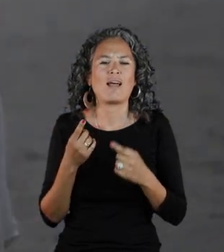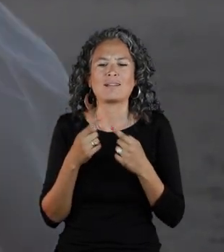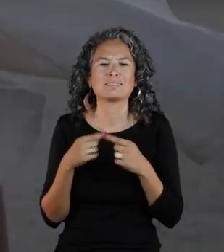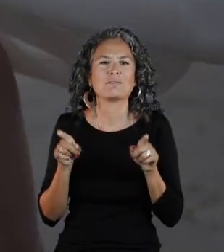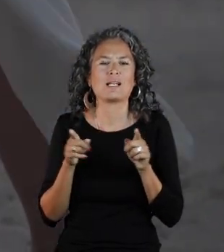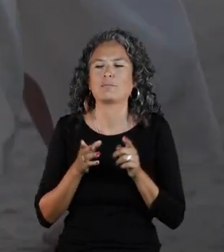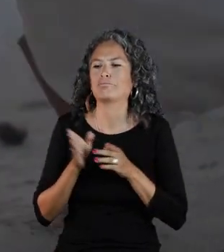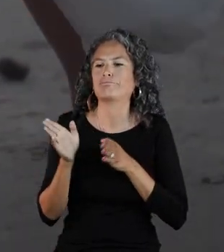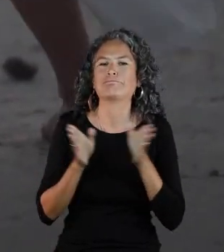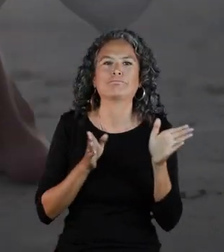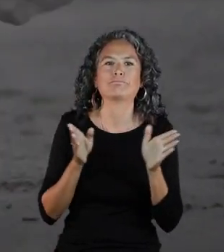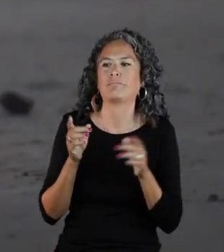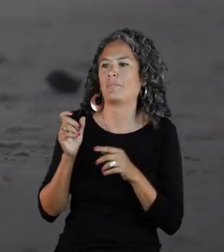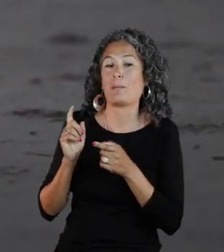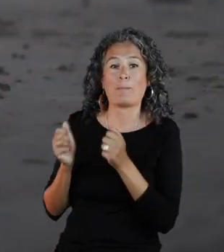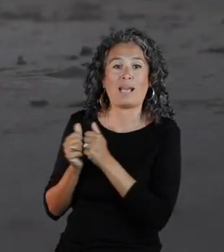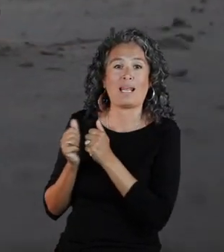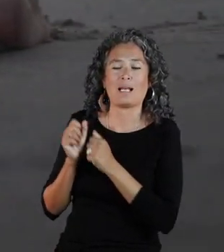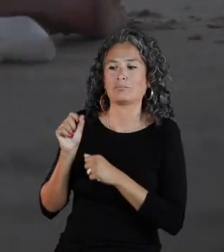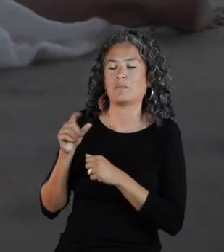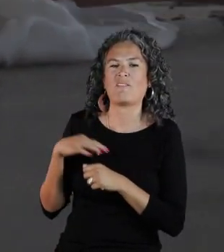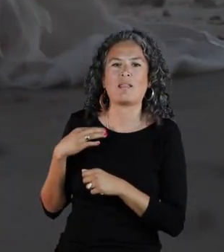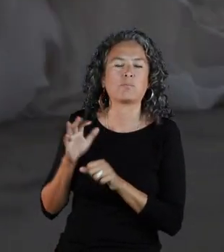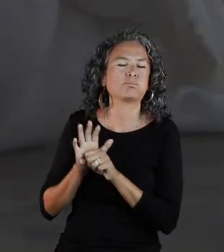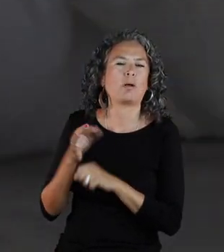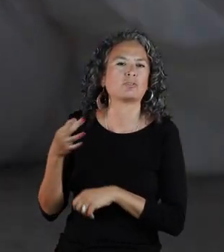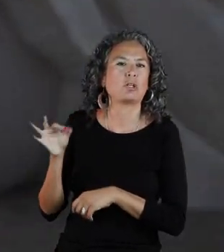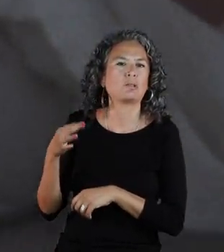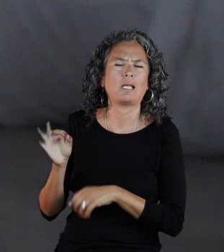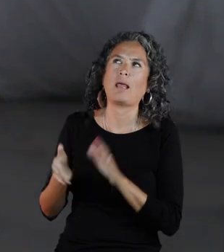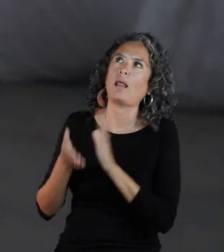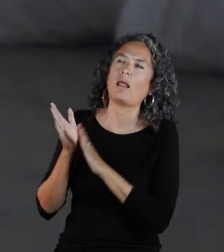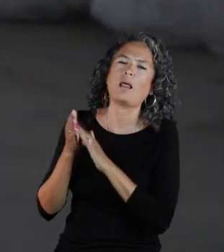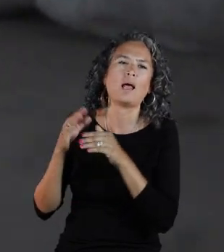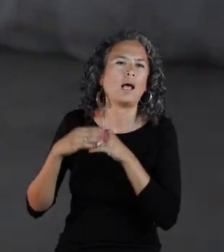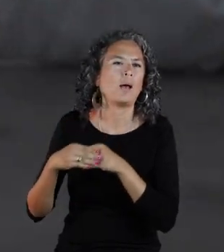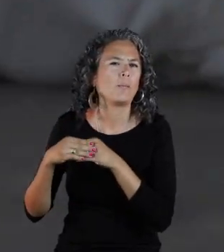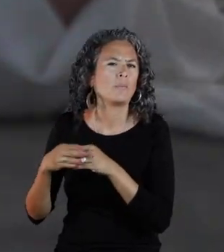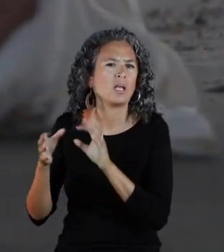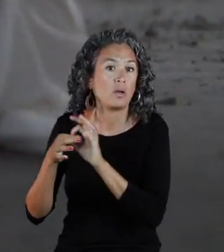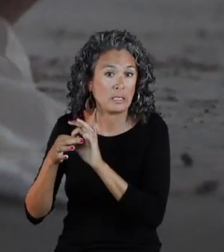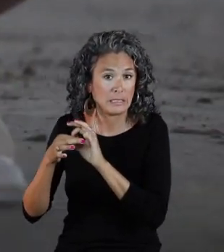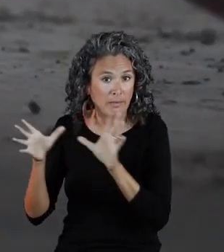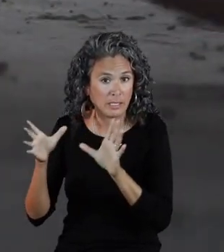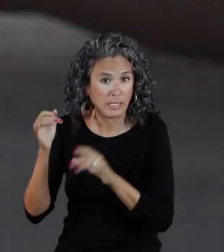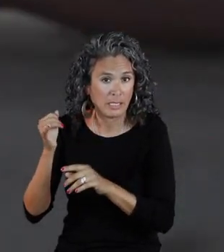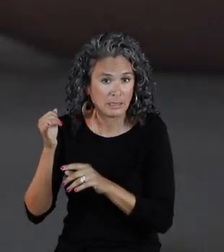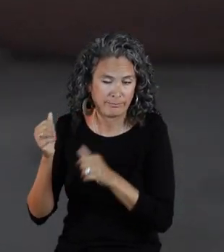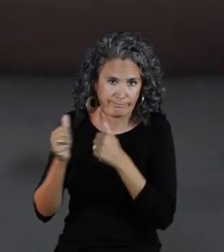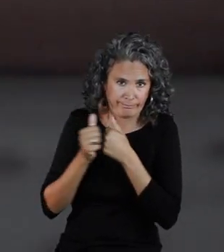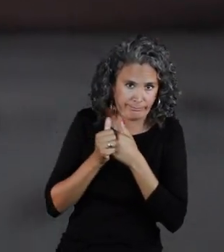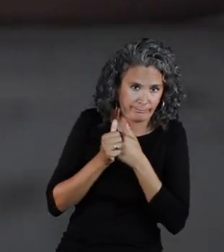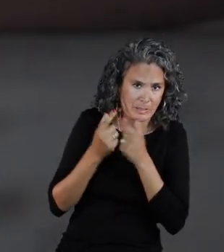Esa vida de él de soltero, de amigos, de libertad y